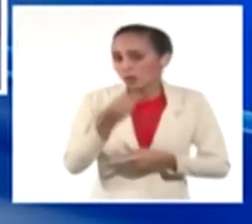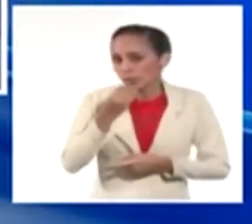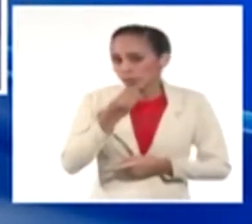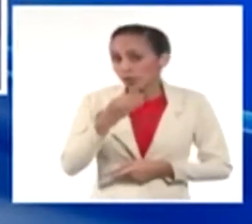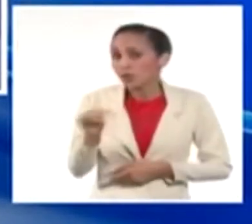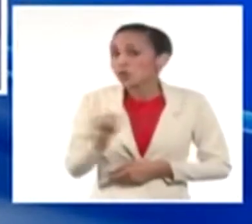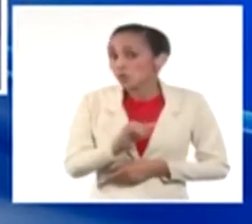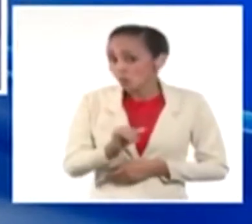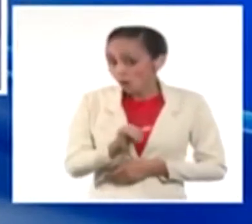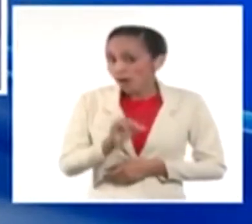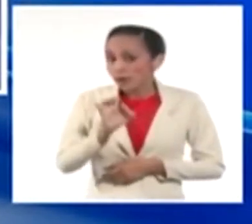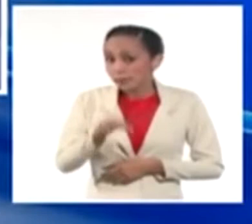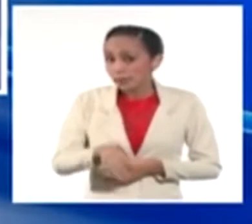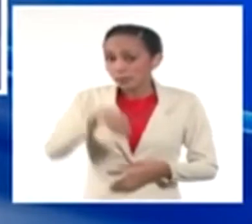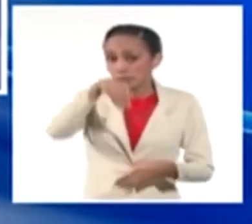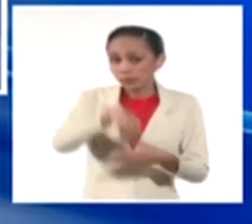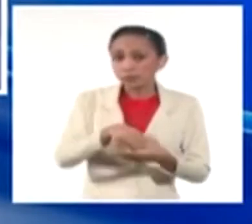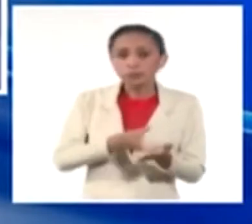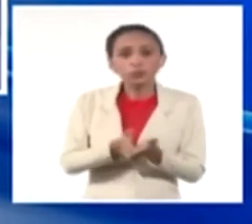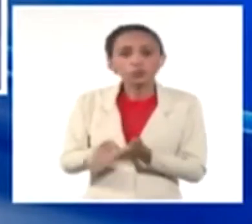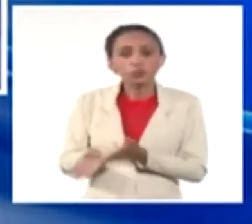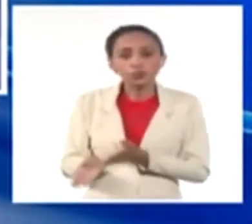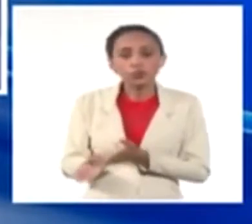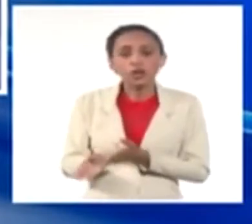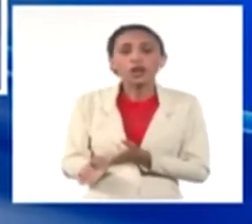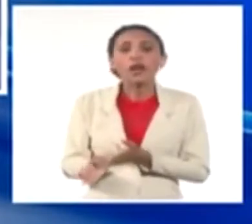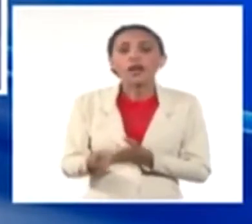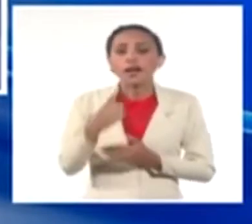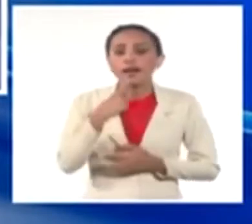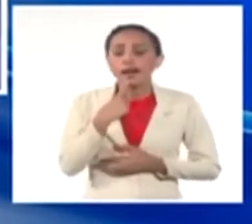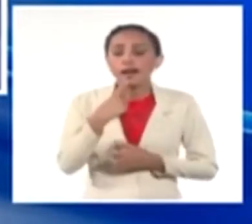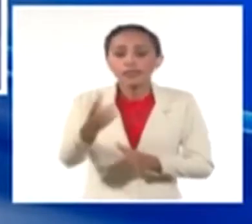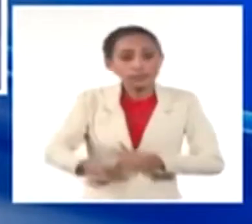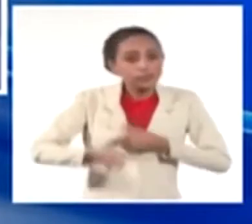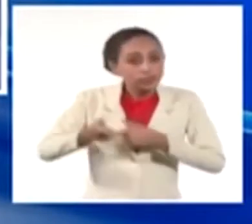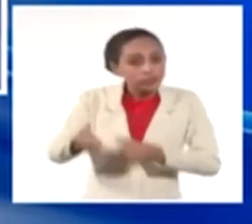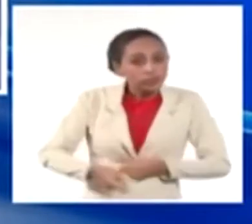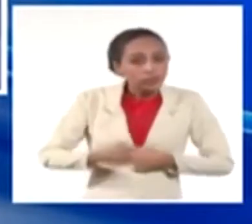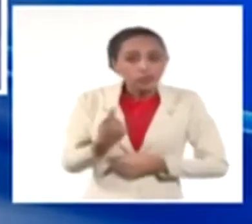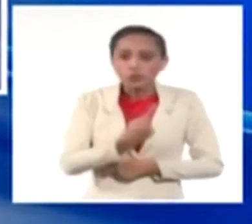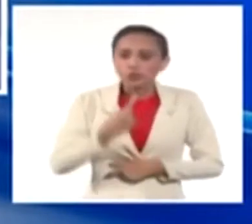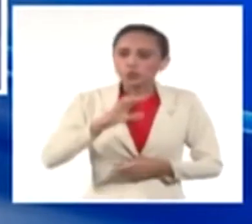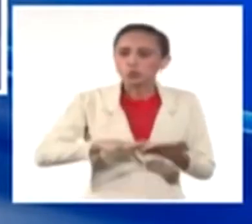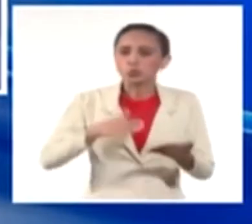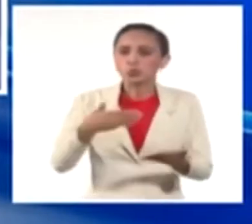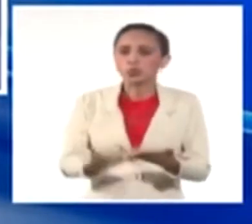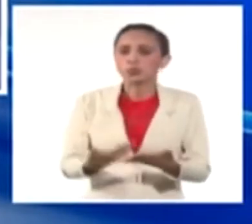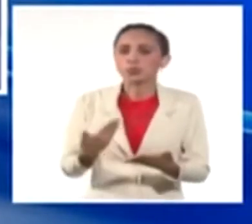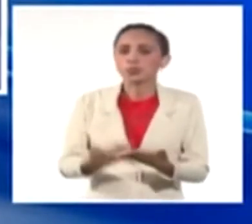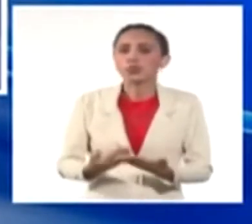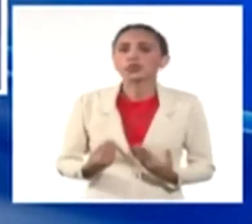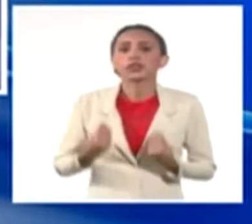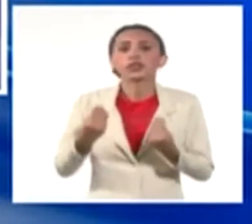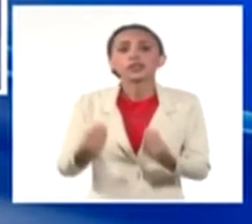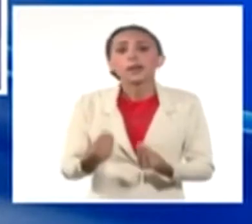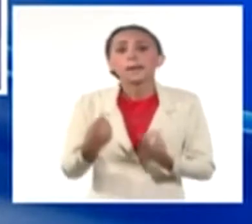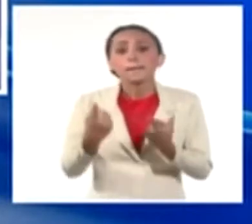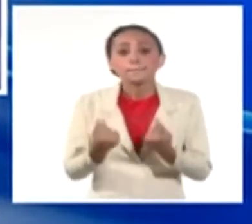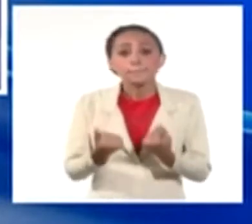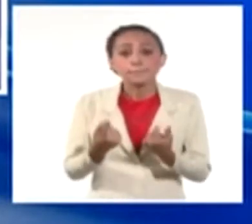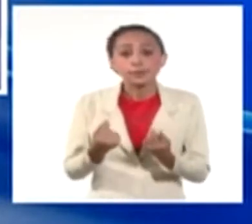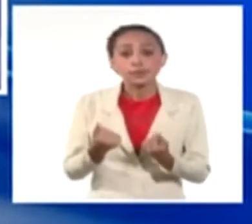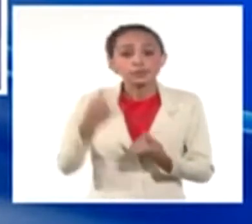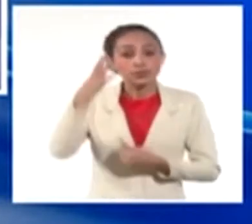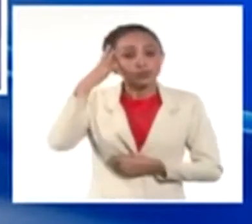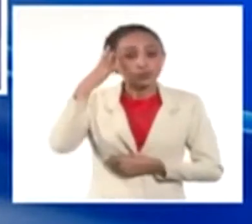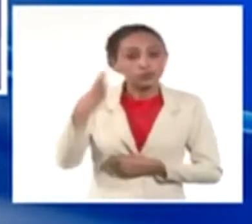también, para la continuidad del fomento agrícola, se propone destinar desde el presupuesto estatal a